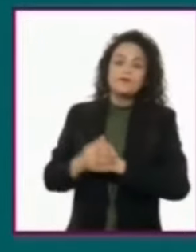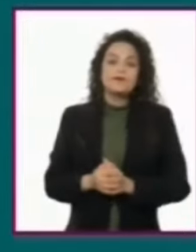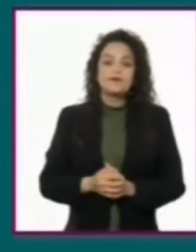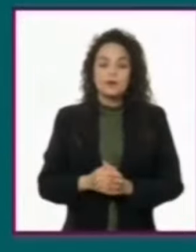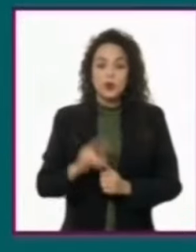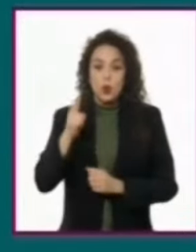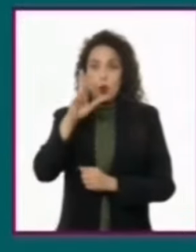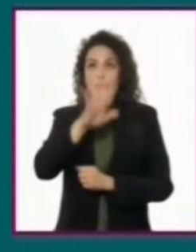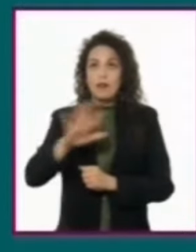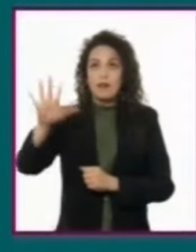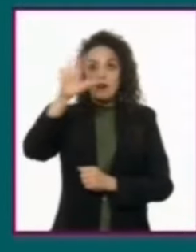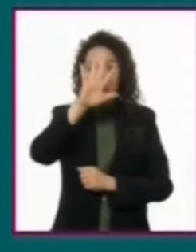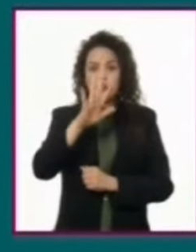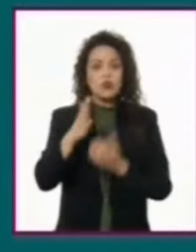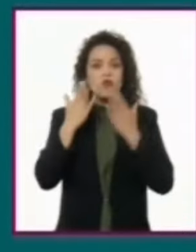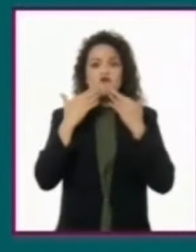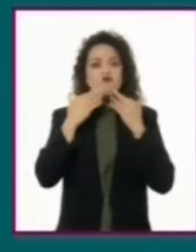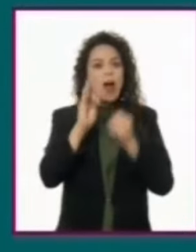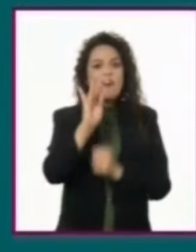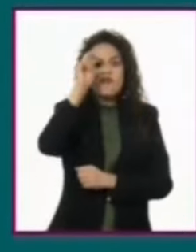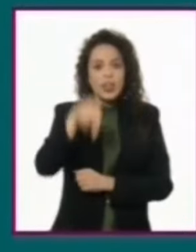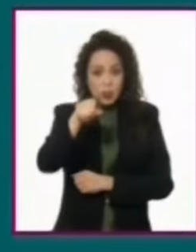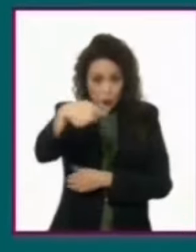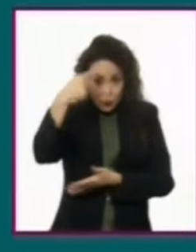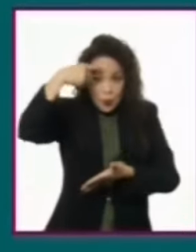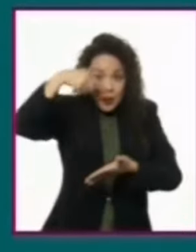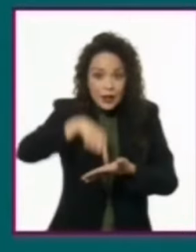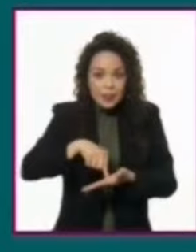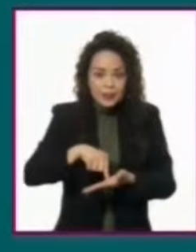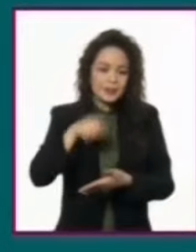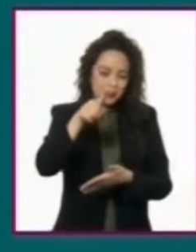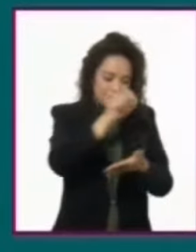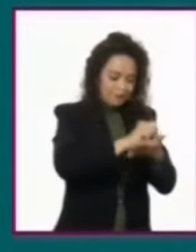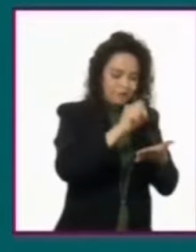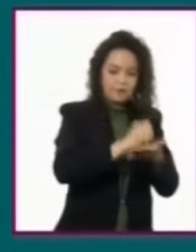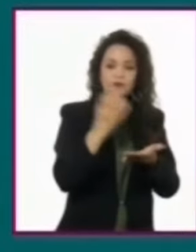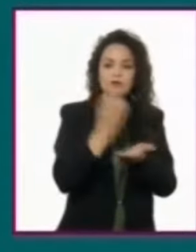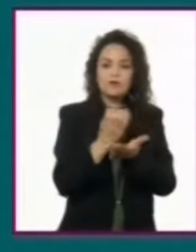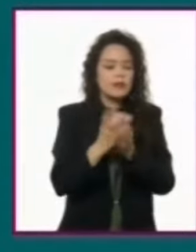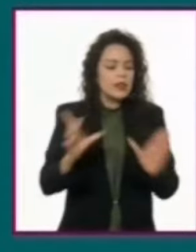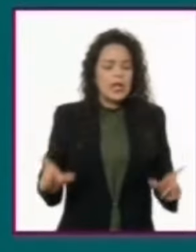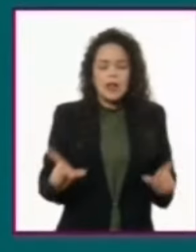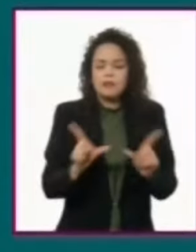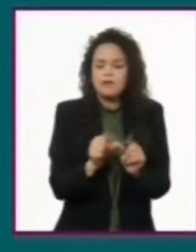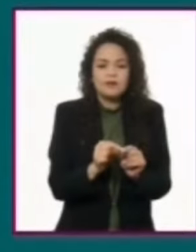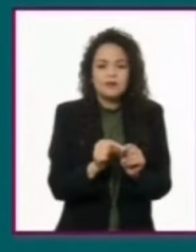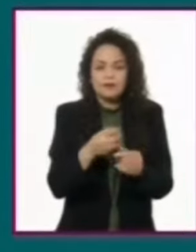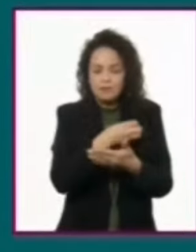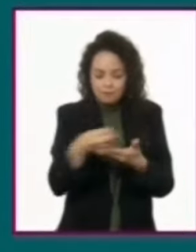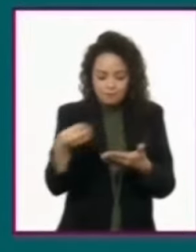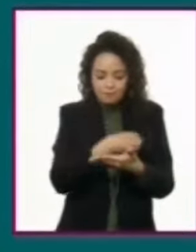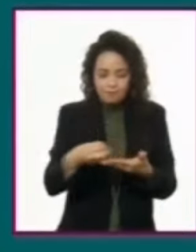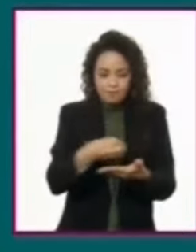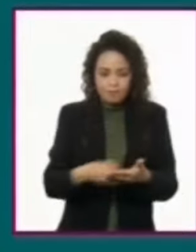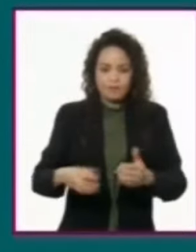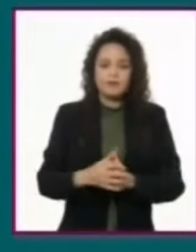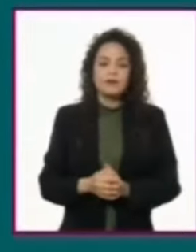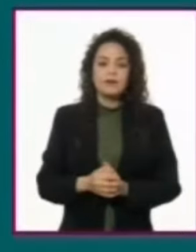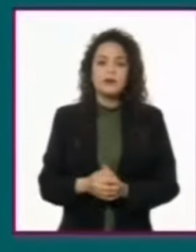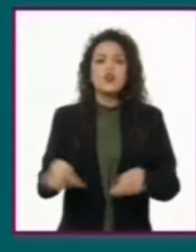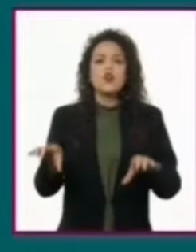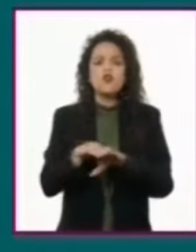el universo es infinito? Escribe en tu cuaderno un pequeño relato de ello. ¿Cómo se formaron las